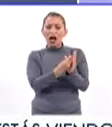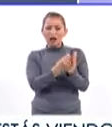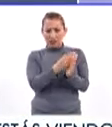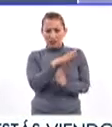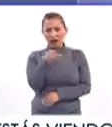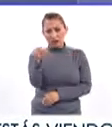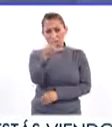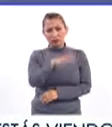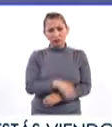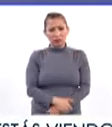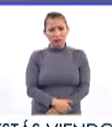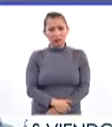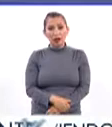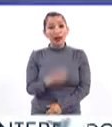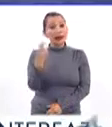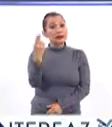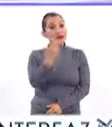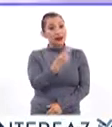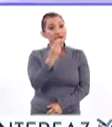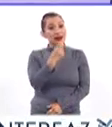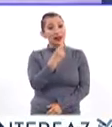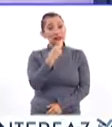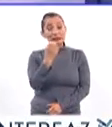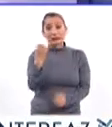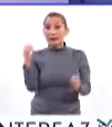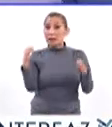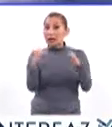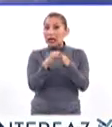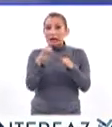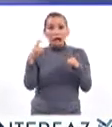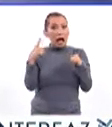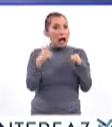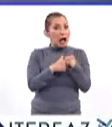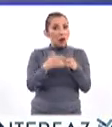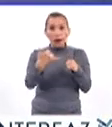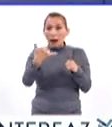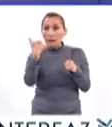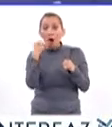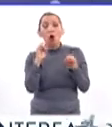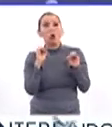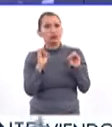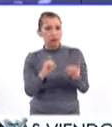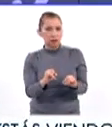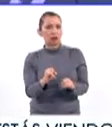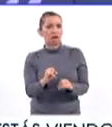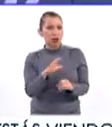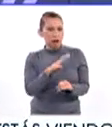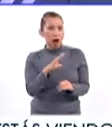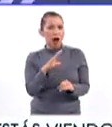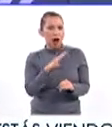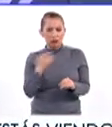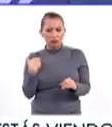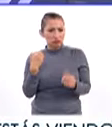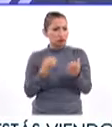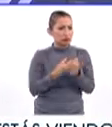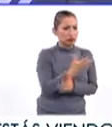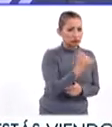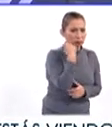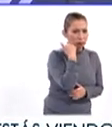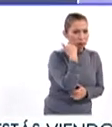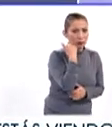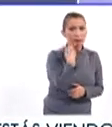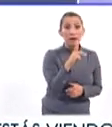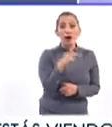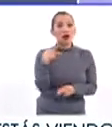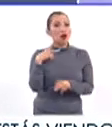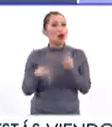clase, necesitas una llamada de urgencia porque puede surgir. Es de urgencia, sal y contesta. pero